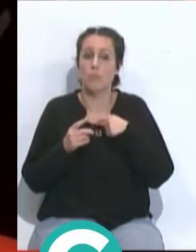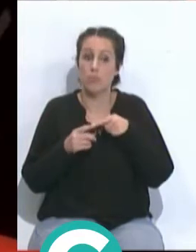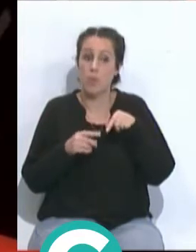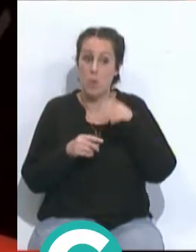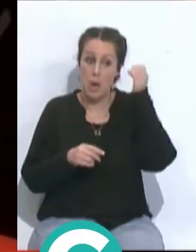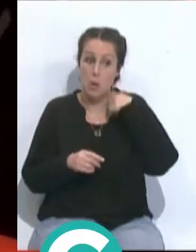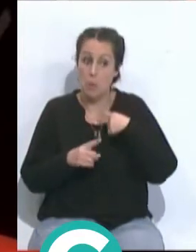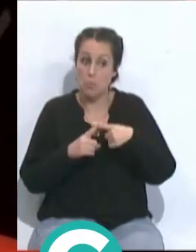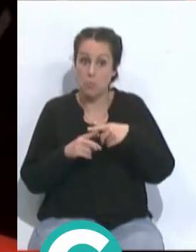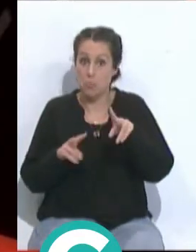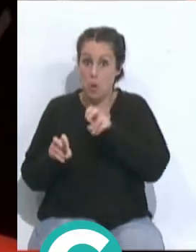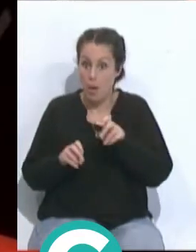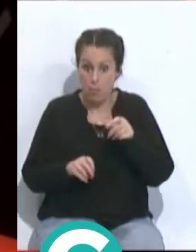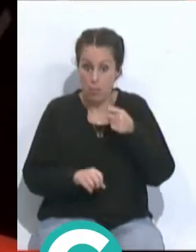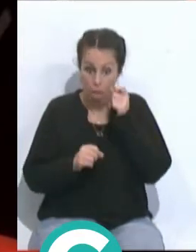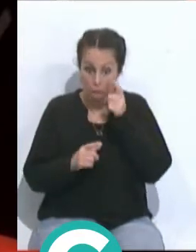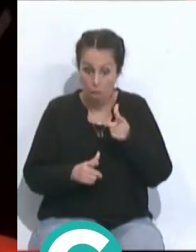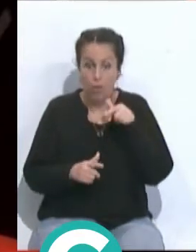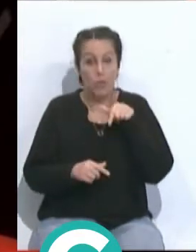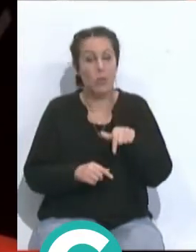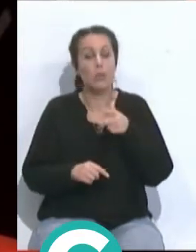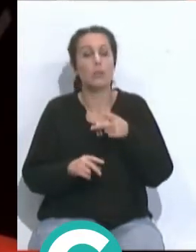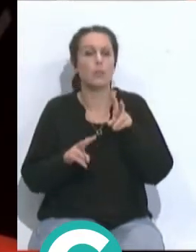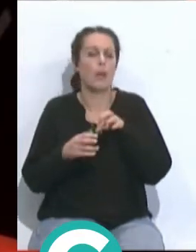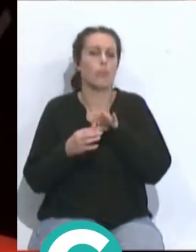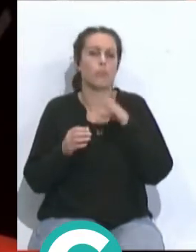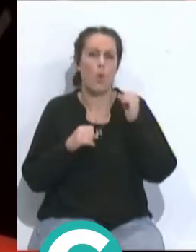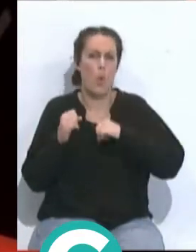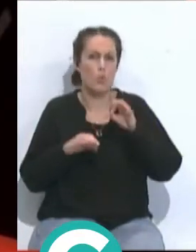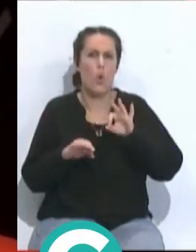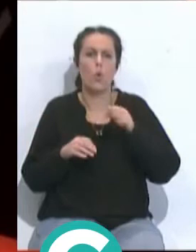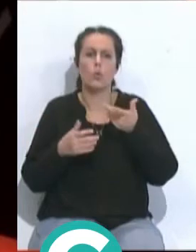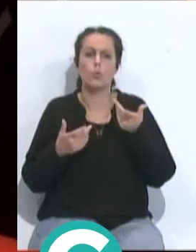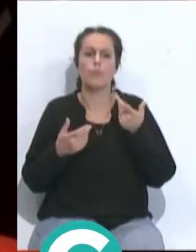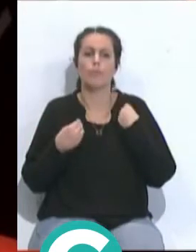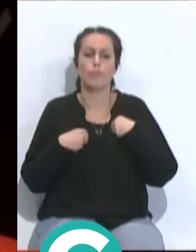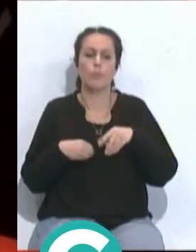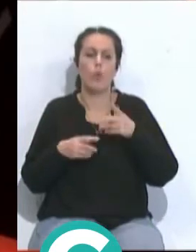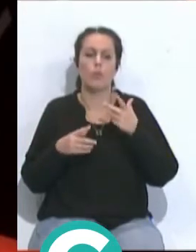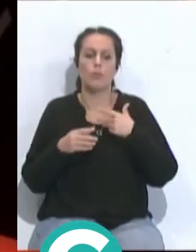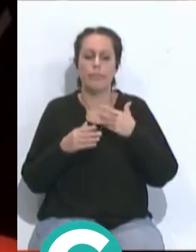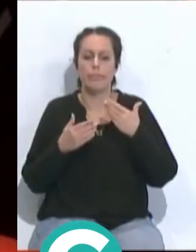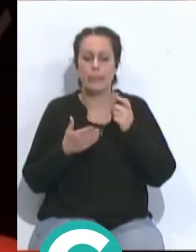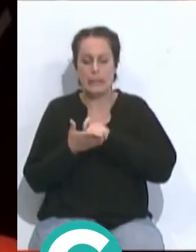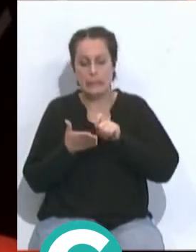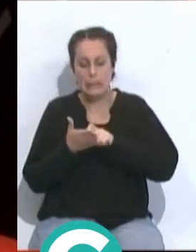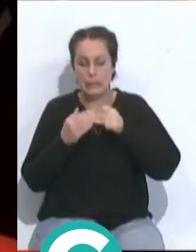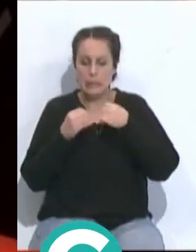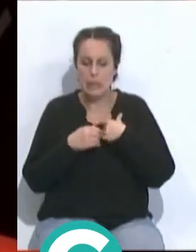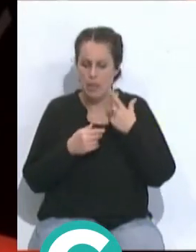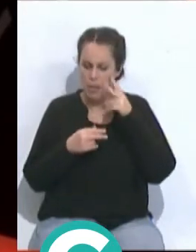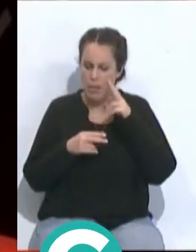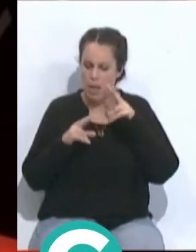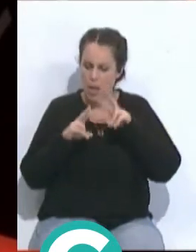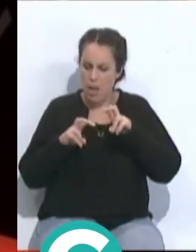de Juan Carlos que quizá, pues claro, con el concurso, ¿no? O con no sentarse a lo que es estudiar una letra, pues es más complicado de sacar